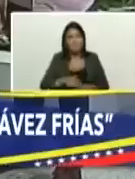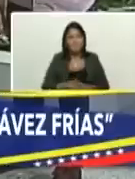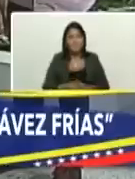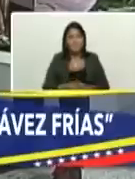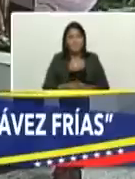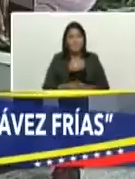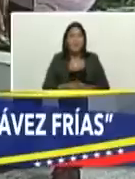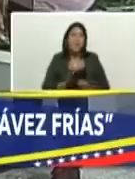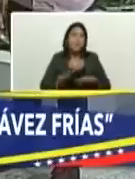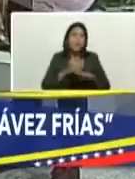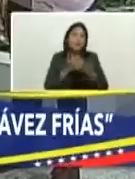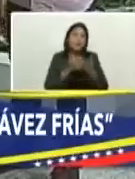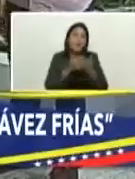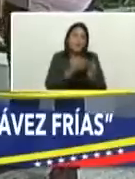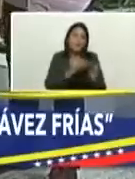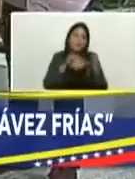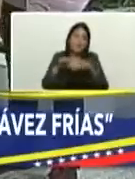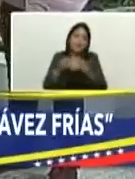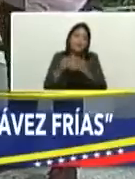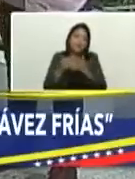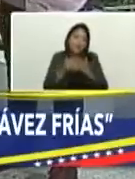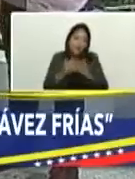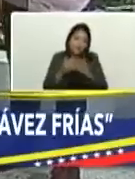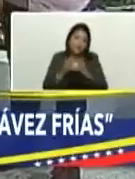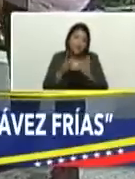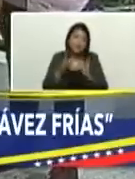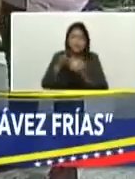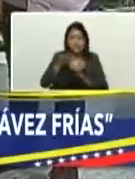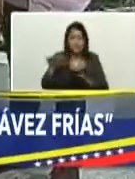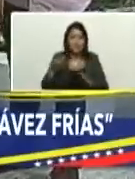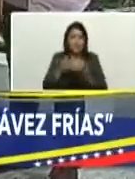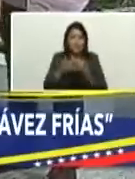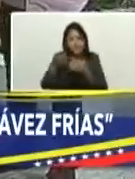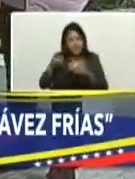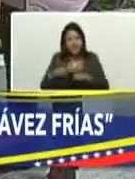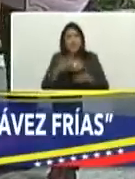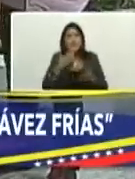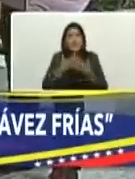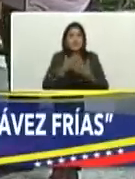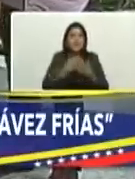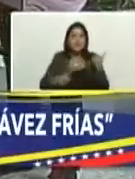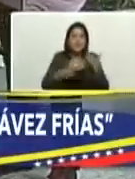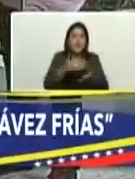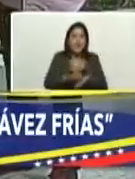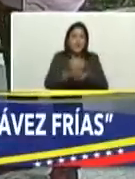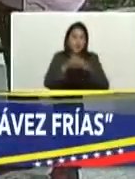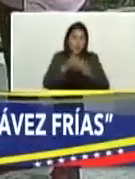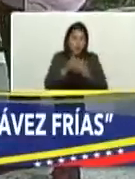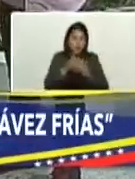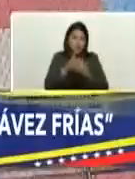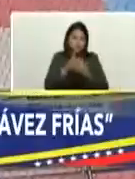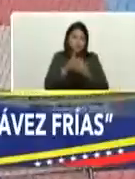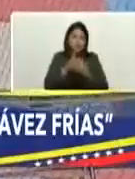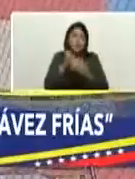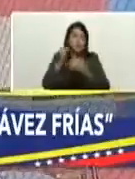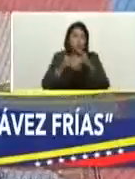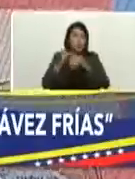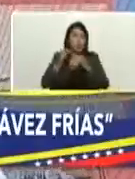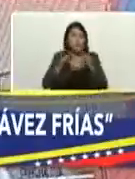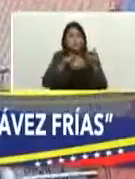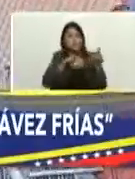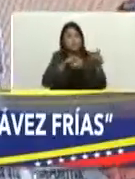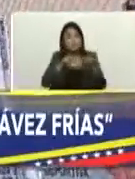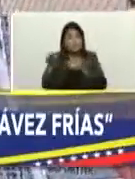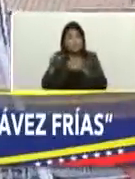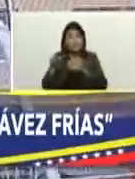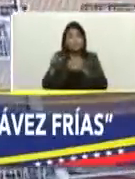beneficiar de nuestra educación. Así que, presidente, gracias por ese gran apoyo, una obra en revolución que queríamos que